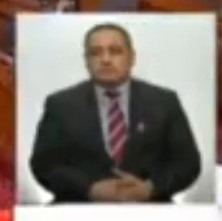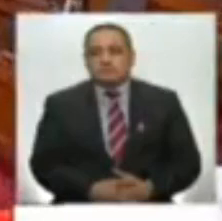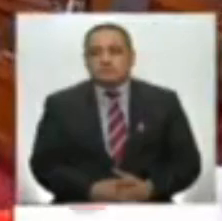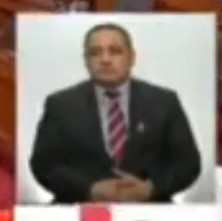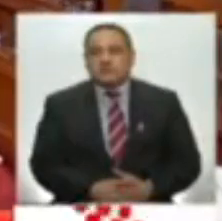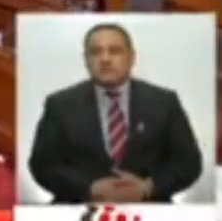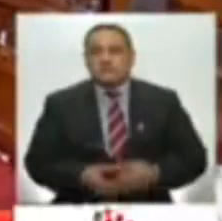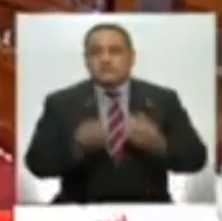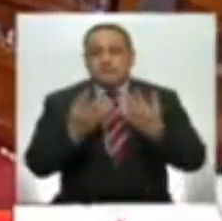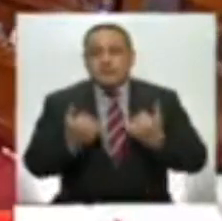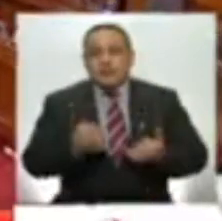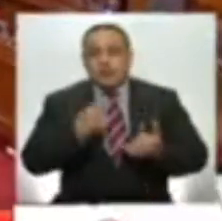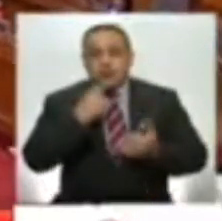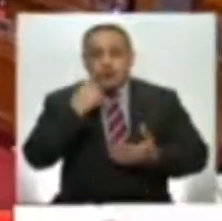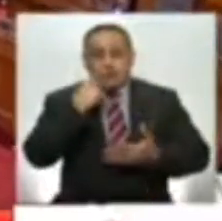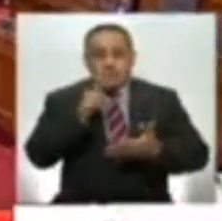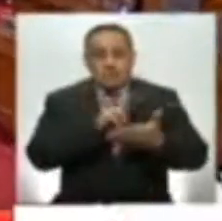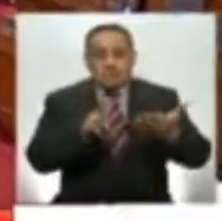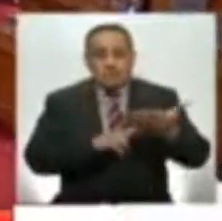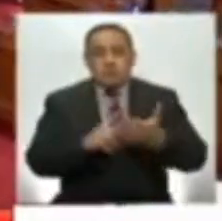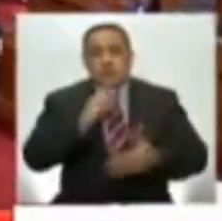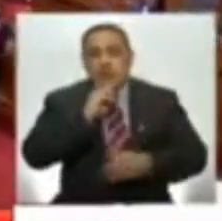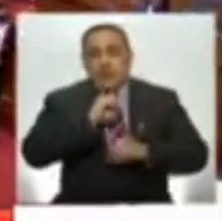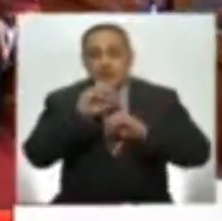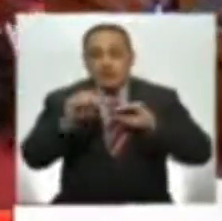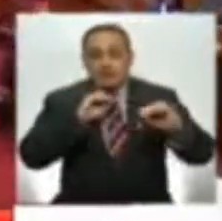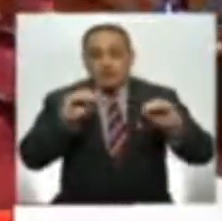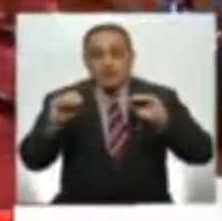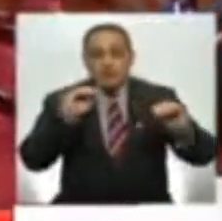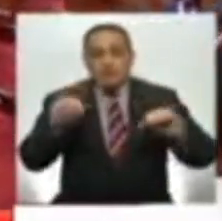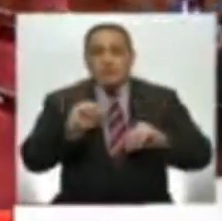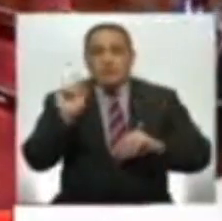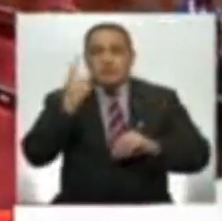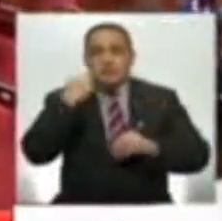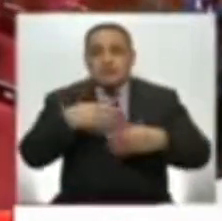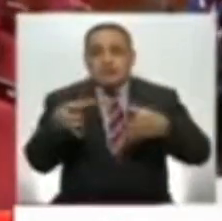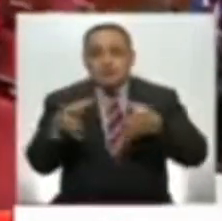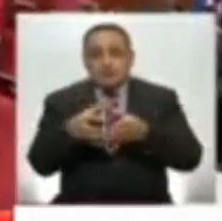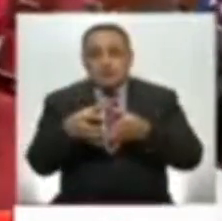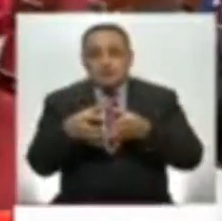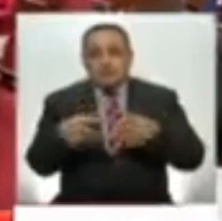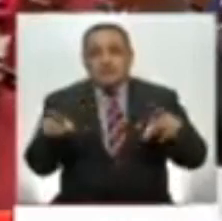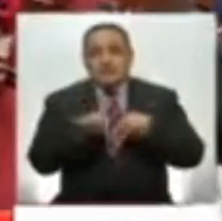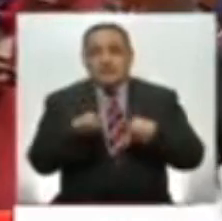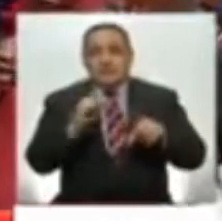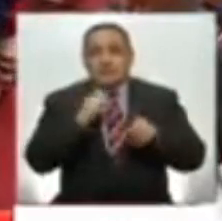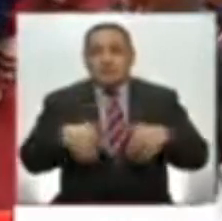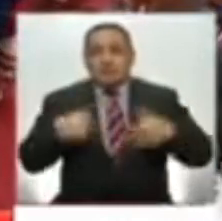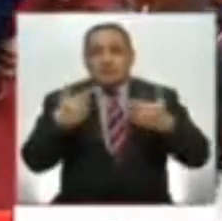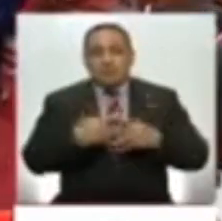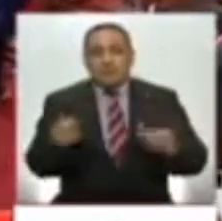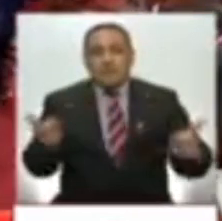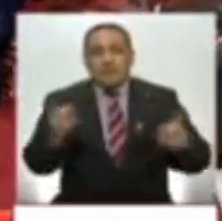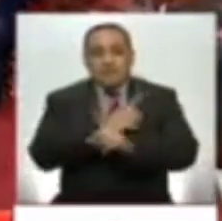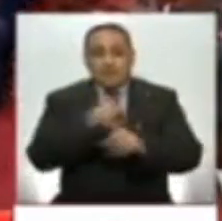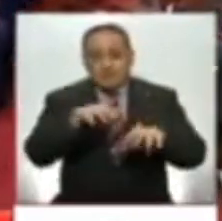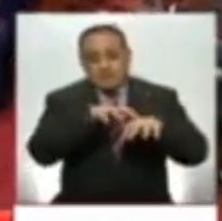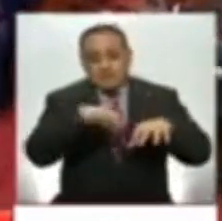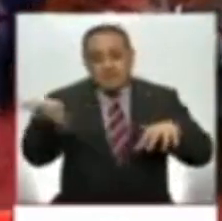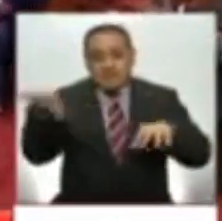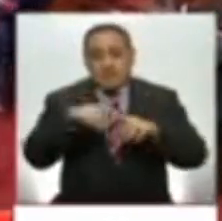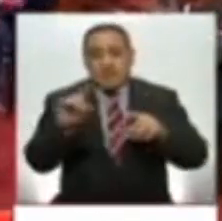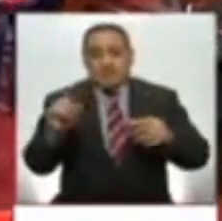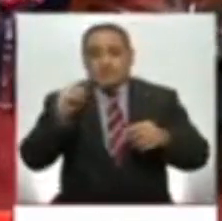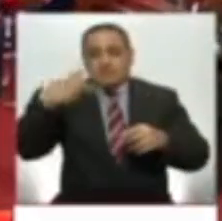Bien, el relator ya dio la indicación para que este primer grupo pueda pasar a rotar y retirarse del